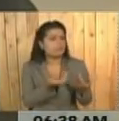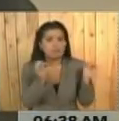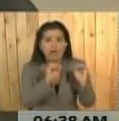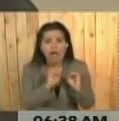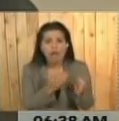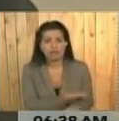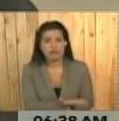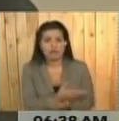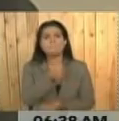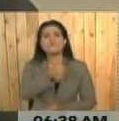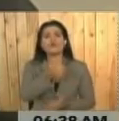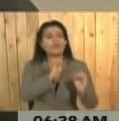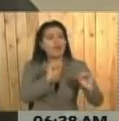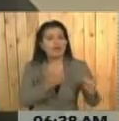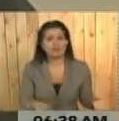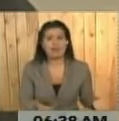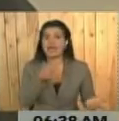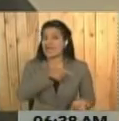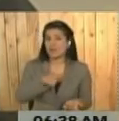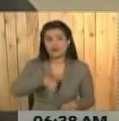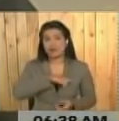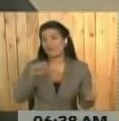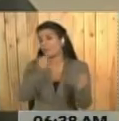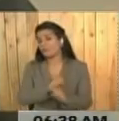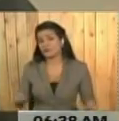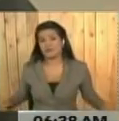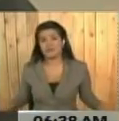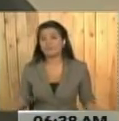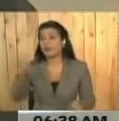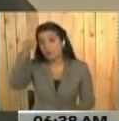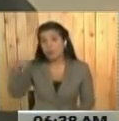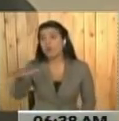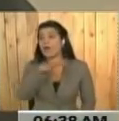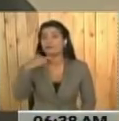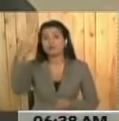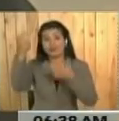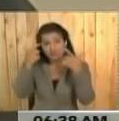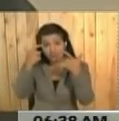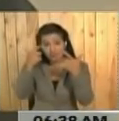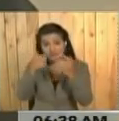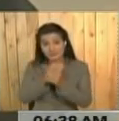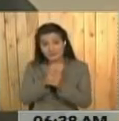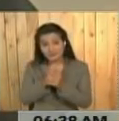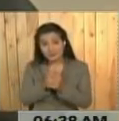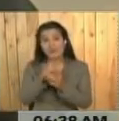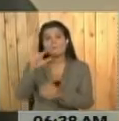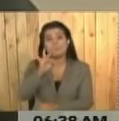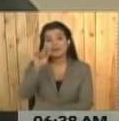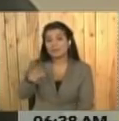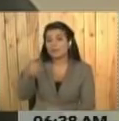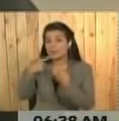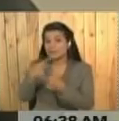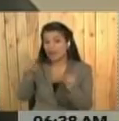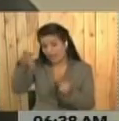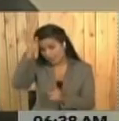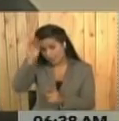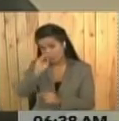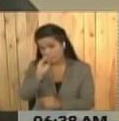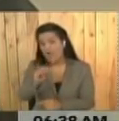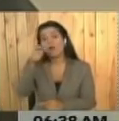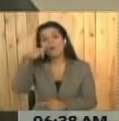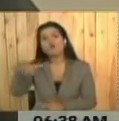nada no han hecho ni van a poder hacer este pueblo chavista y el mensaje ahí Hernán este pueblo chavista va a